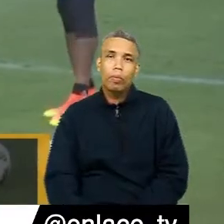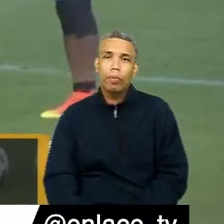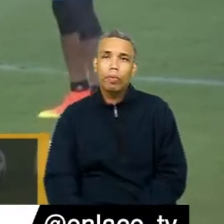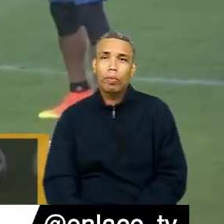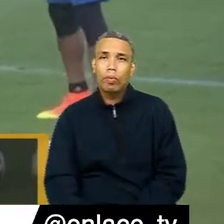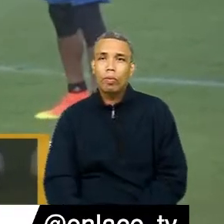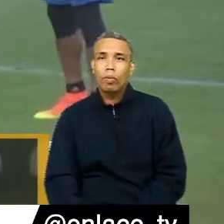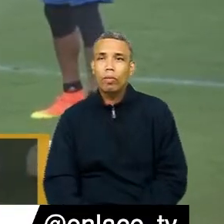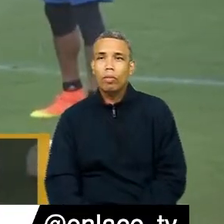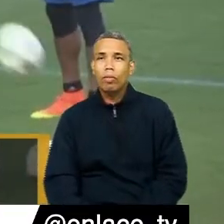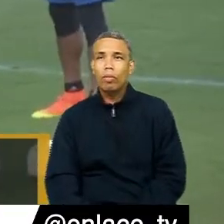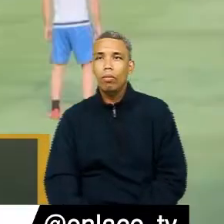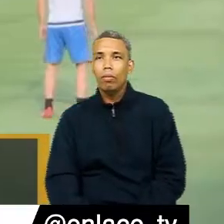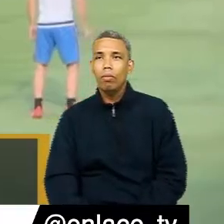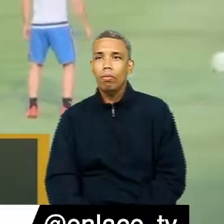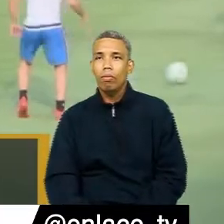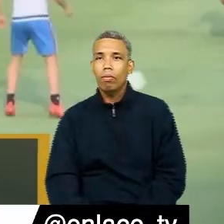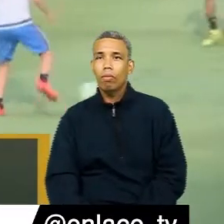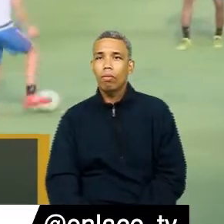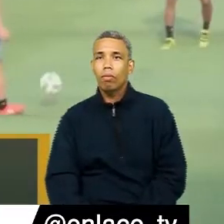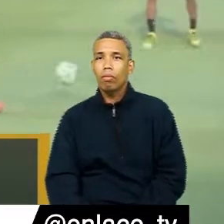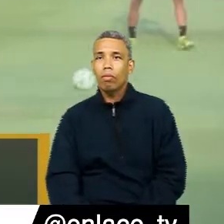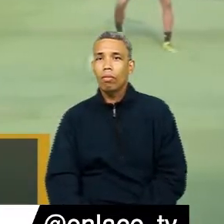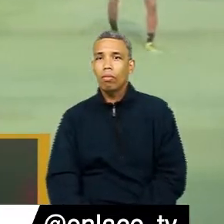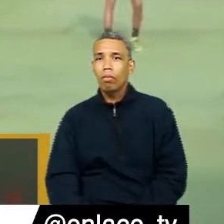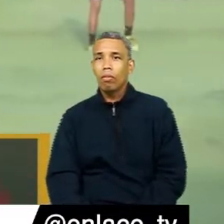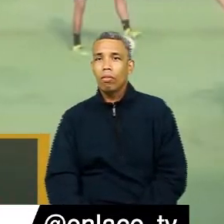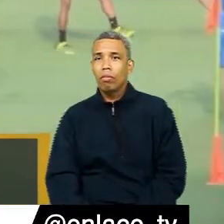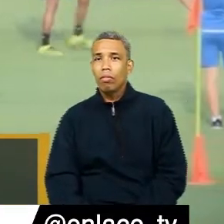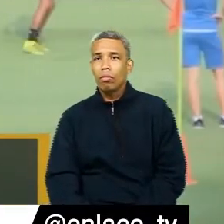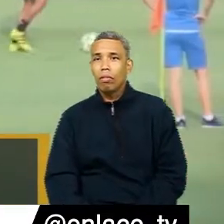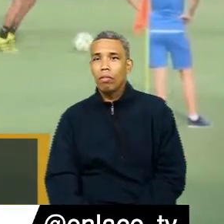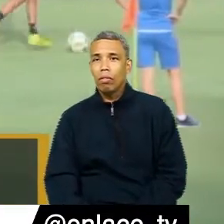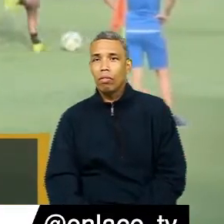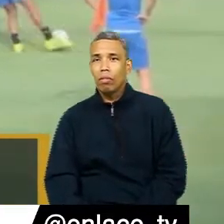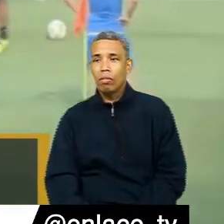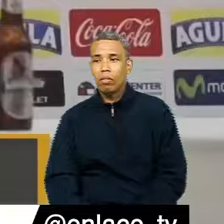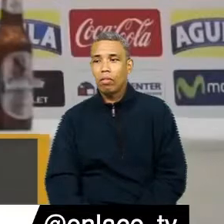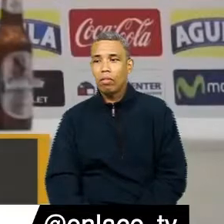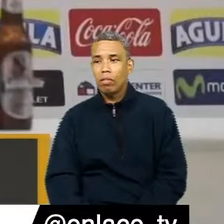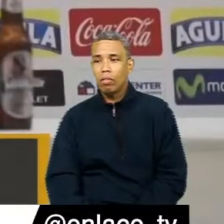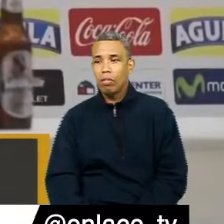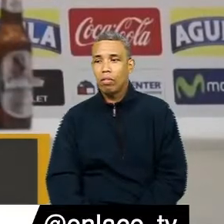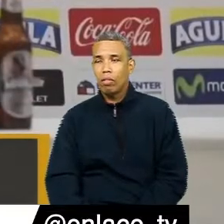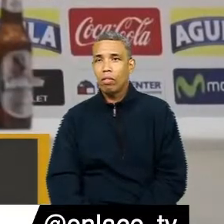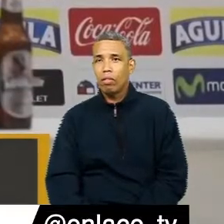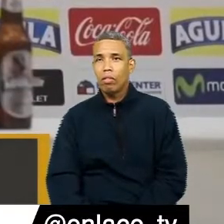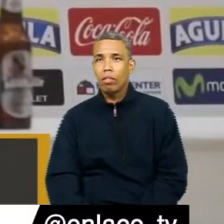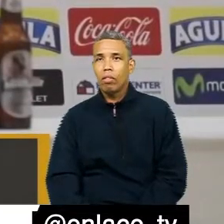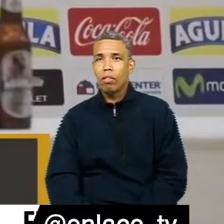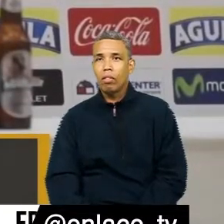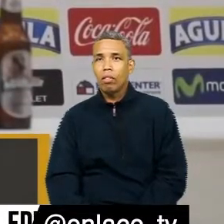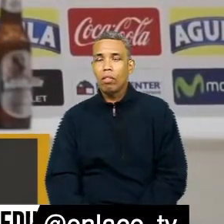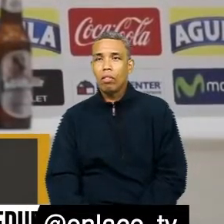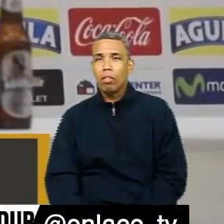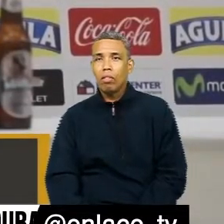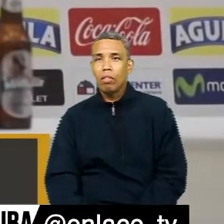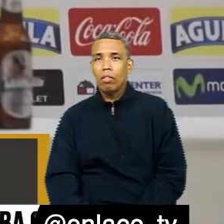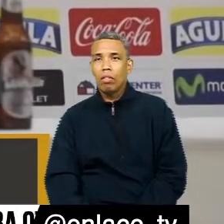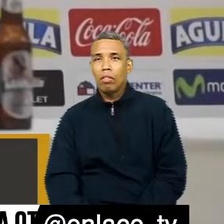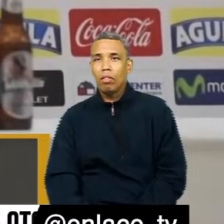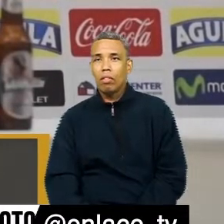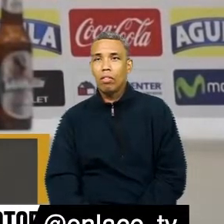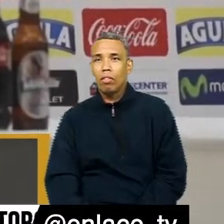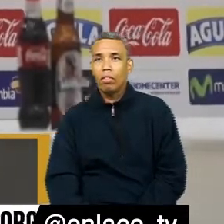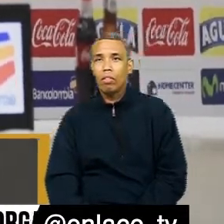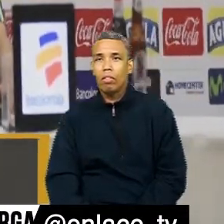Hey. tenemos la expectativa que